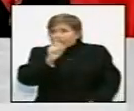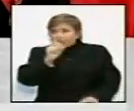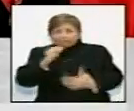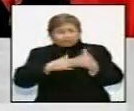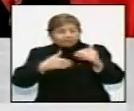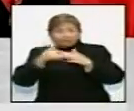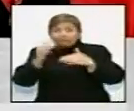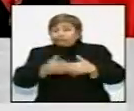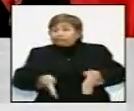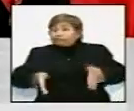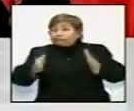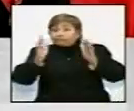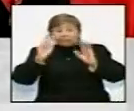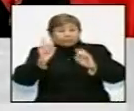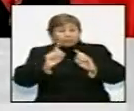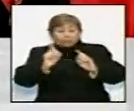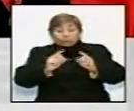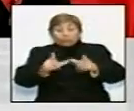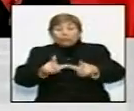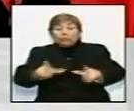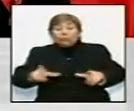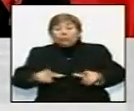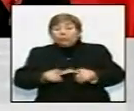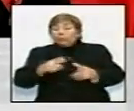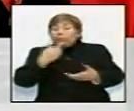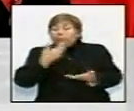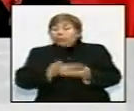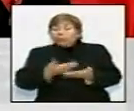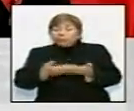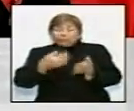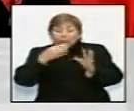construir también en un lugar que no ha sido